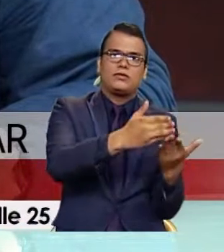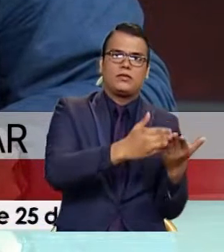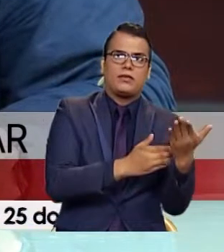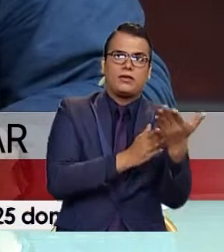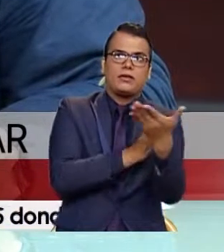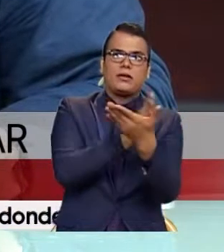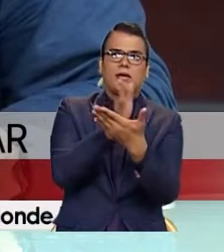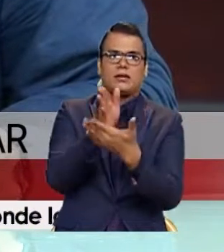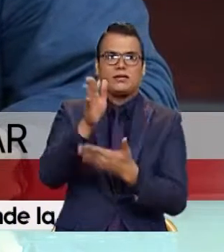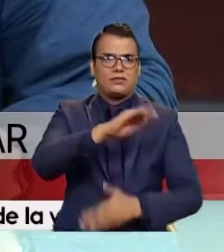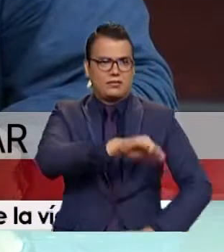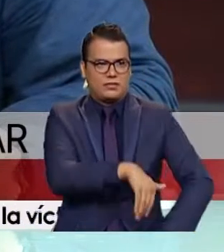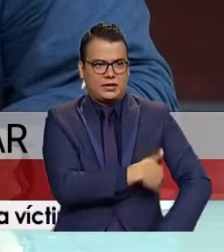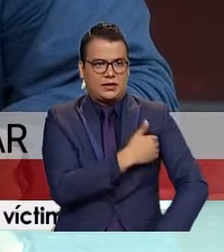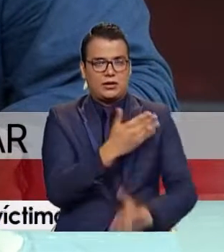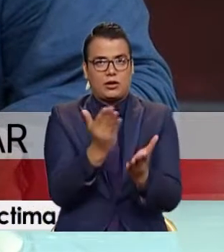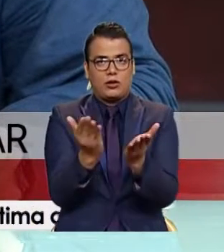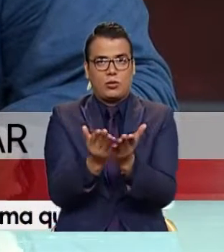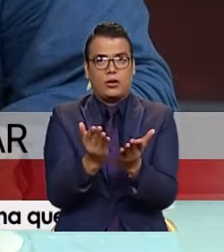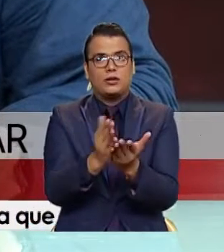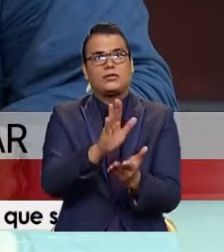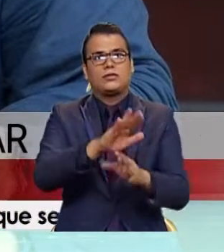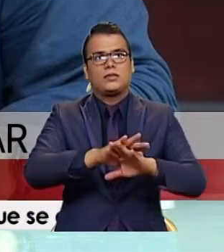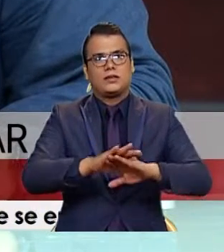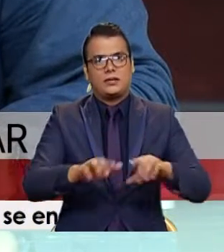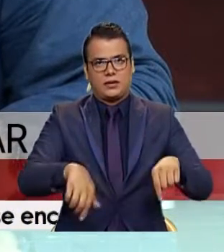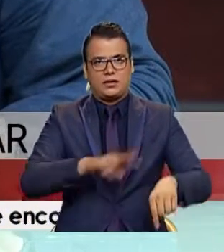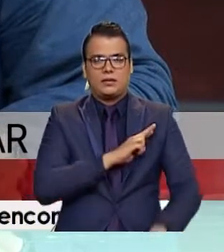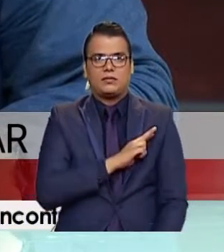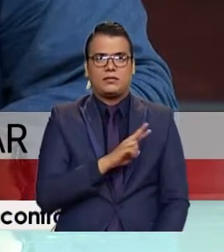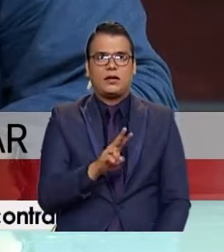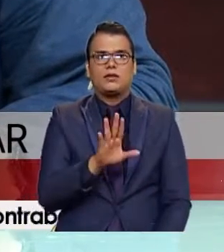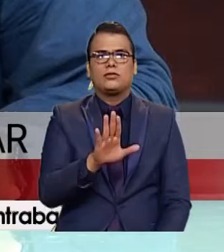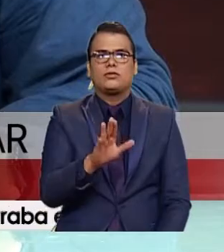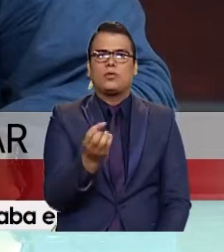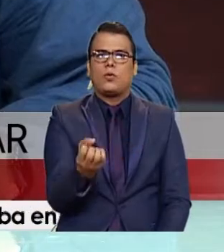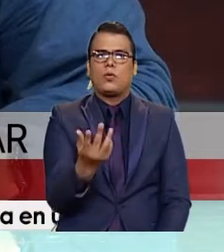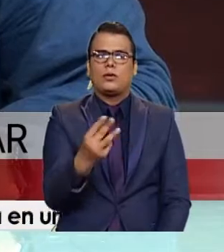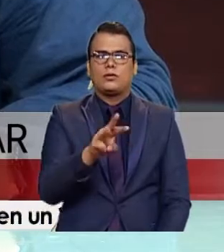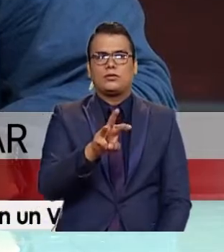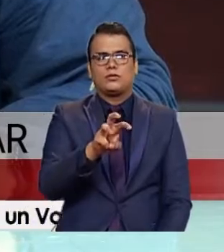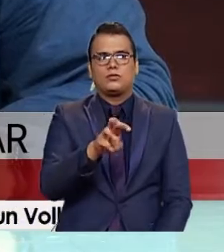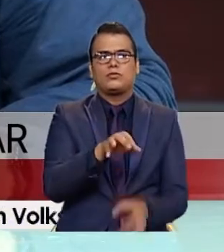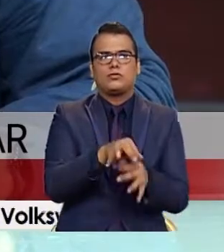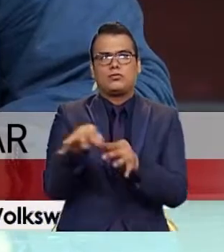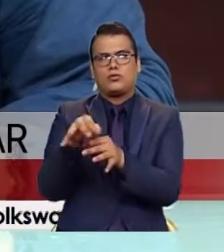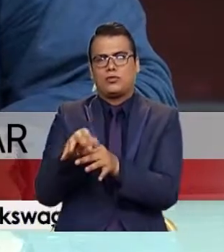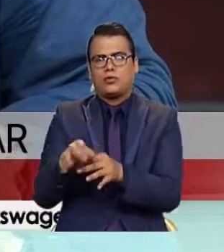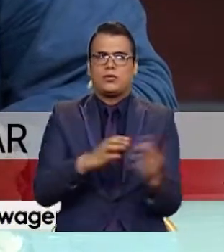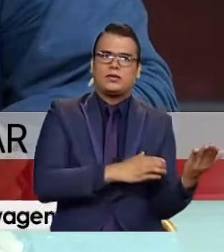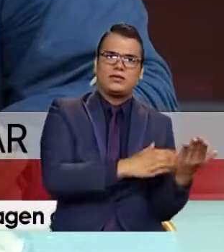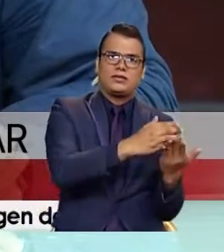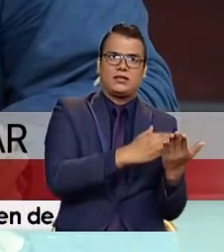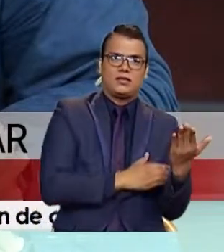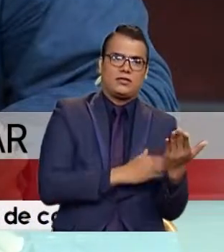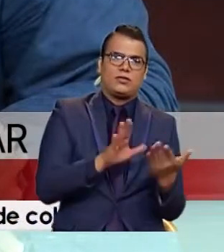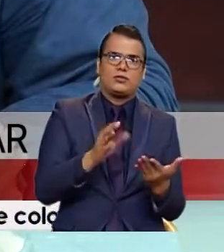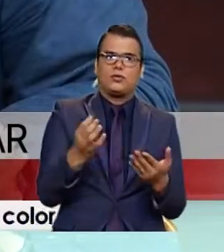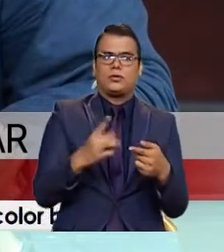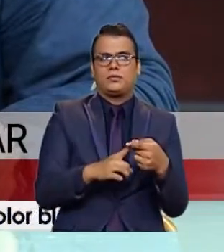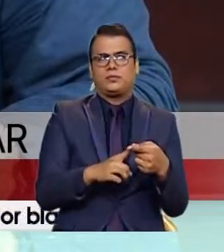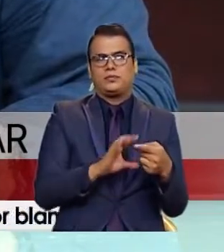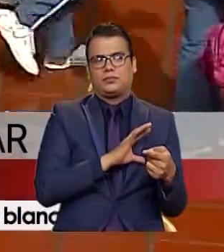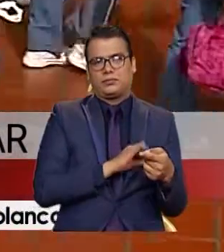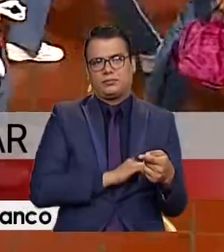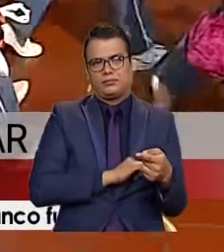con el ministerio de educación y es así como en el valle del cauca tenemos 8 municipios certificados que son las